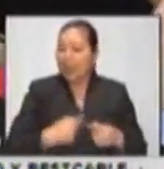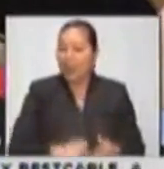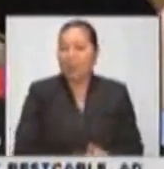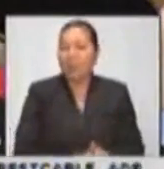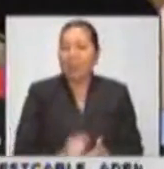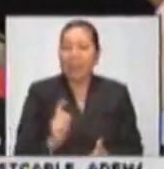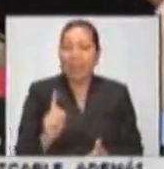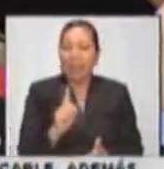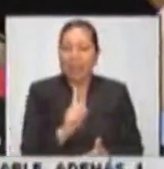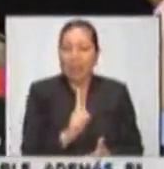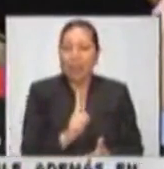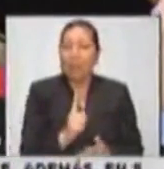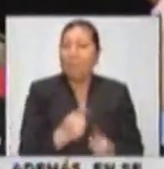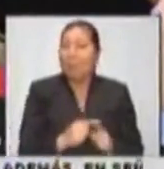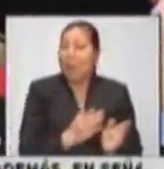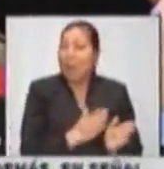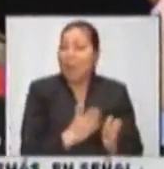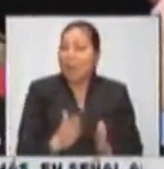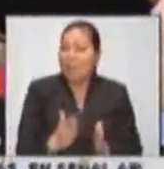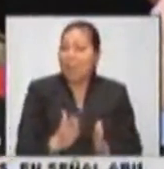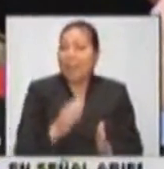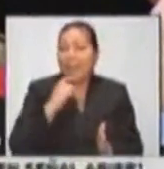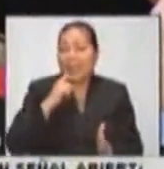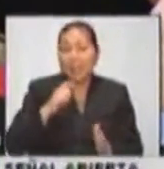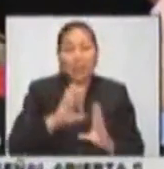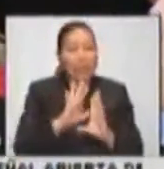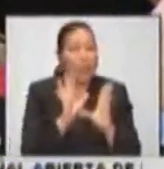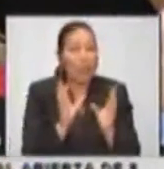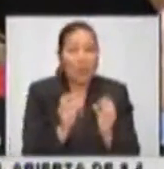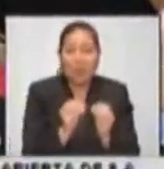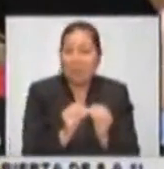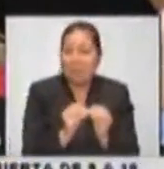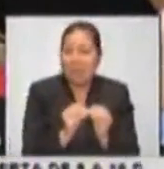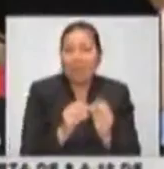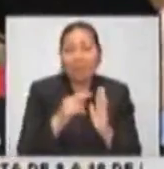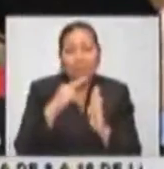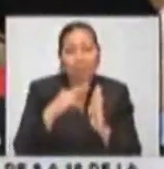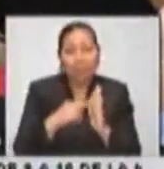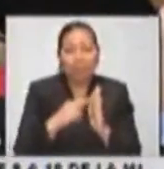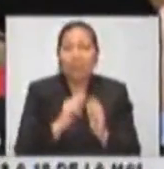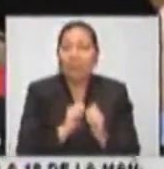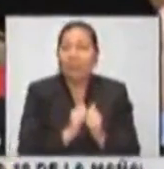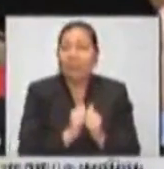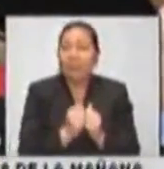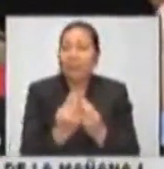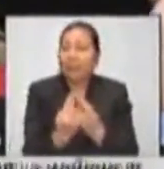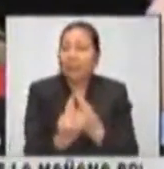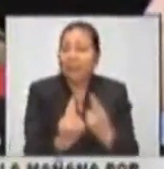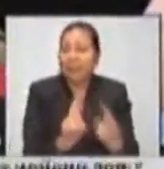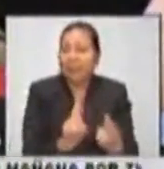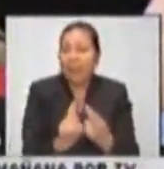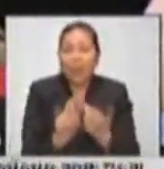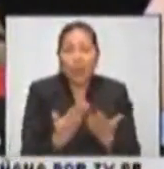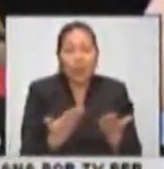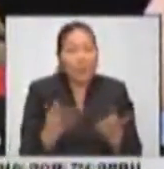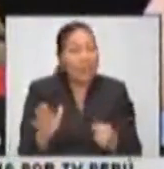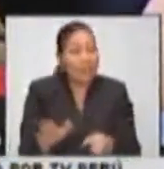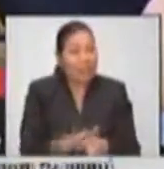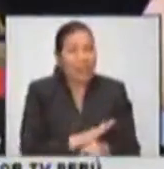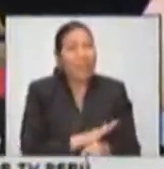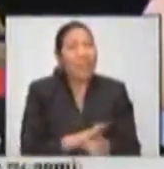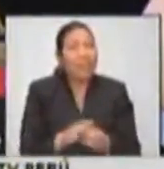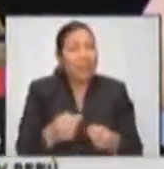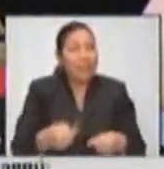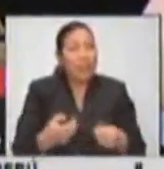de cada uno de estos. Pero aparte de eso, yo creo que necesitamos equipos globales que además estén revisando las interrelaciones entre estas cosas complejas. Eso